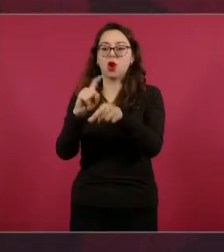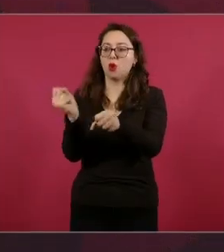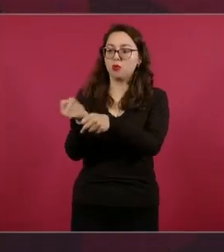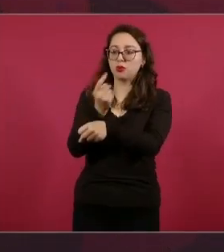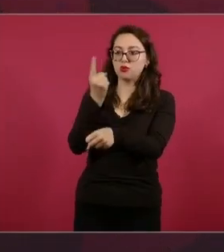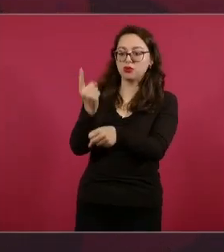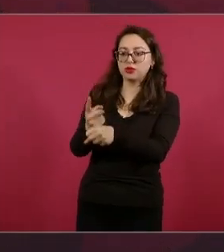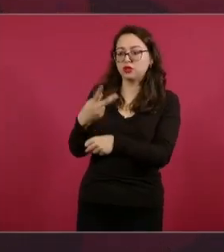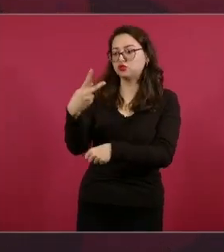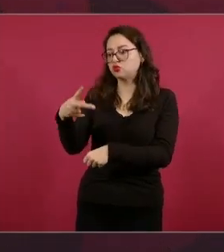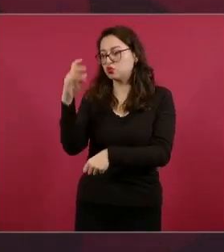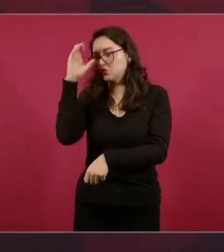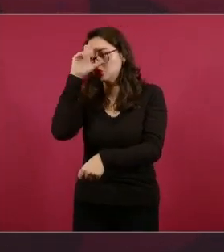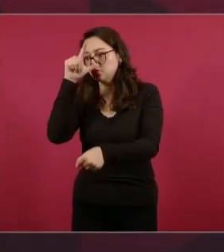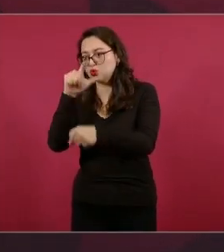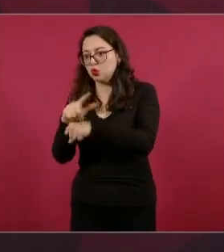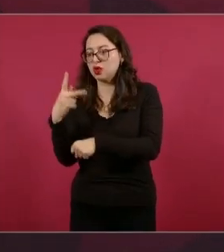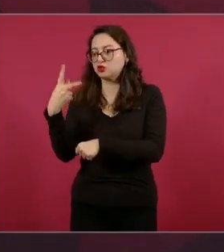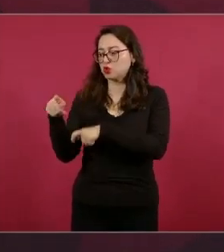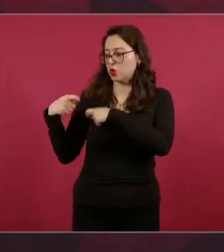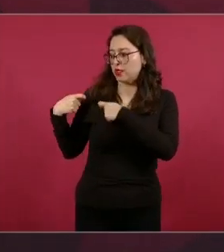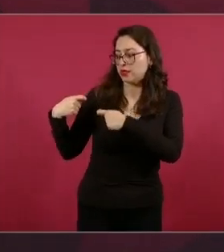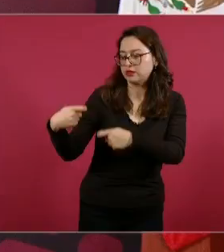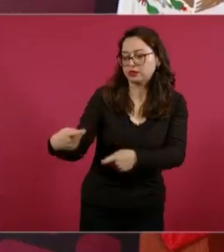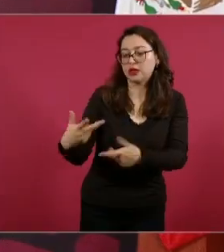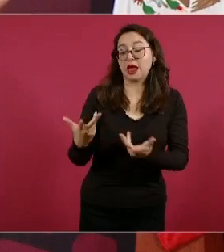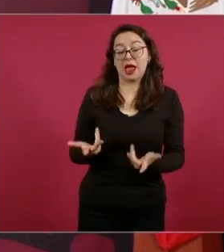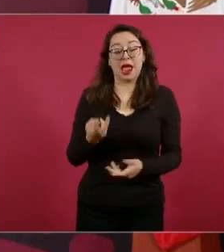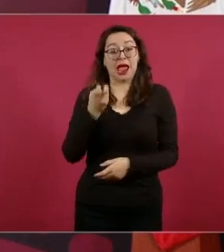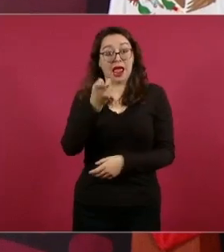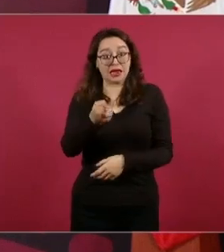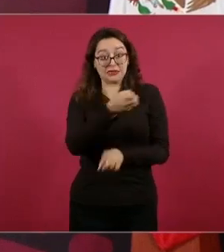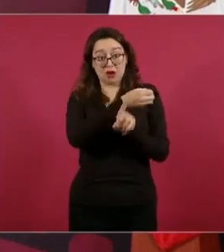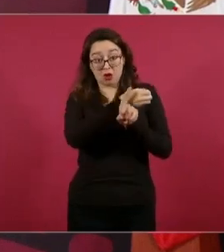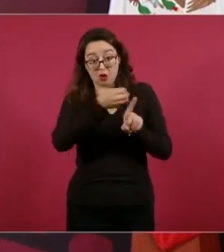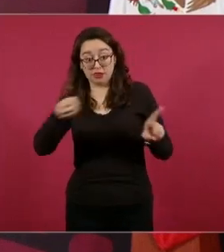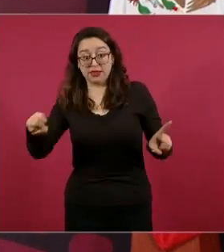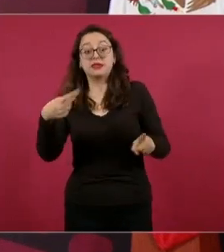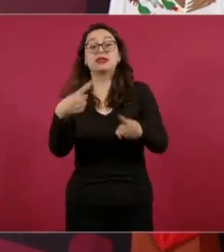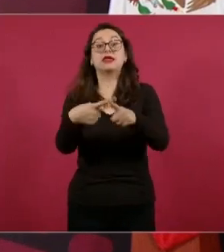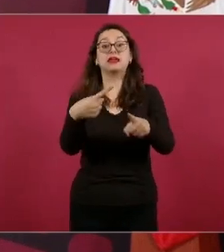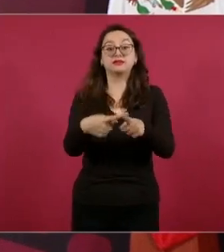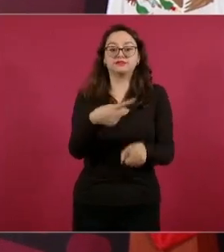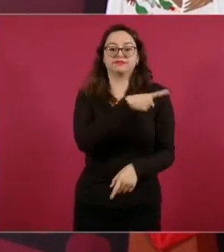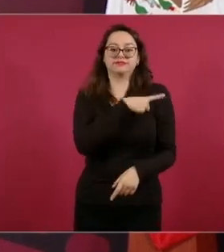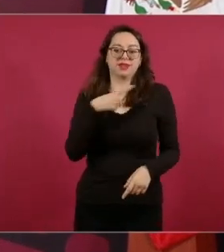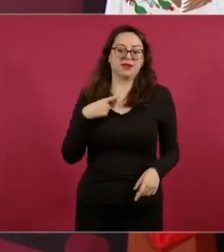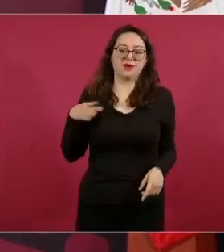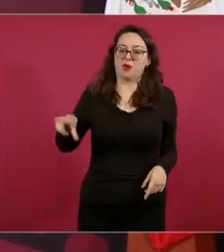Pero para eso se requiere la orientación del Estado. ¿Cómo le hicimos? A ver,